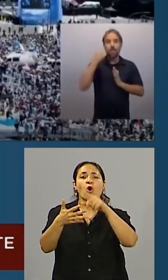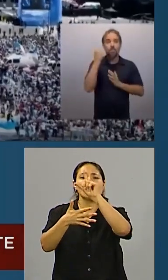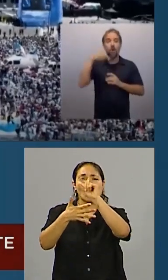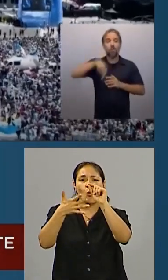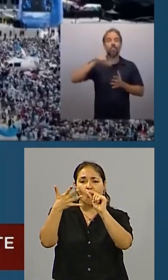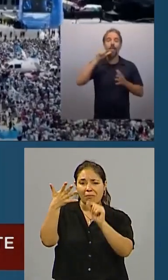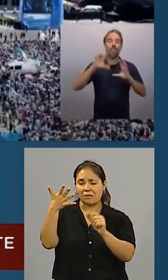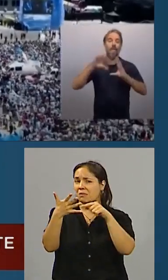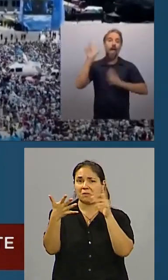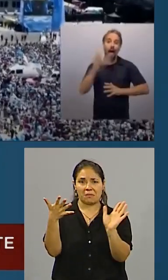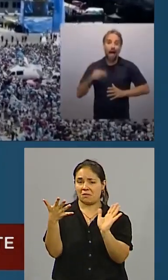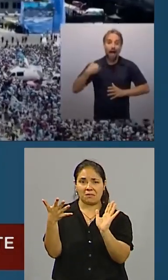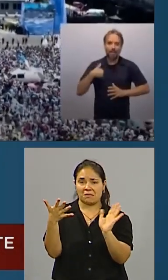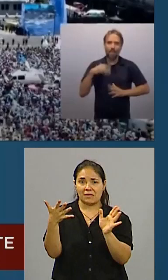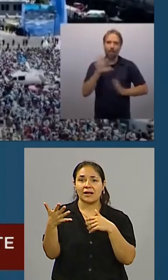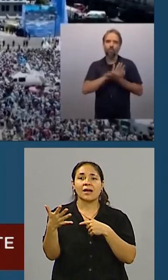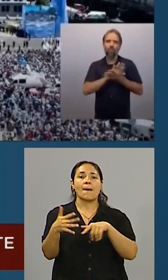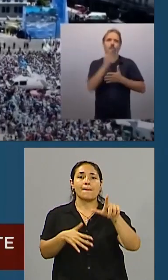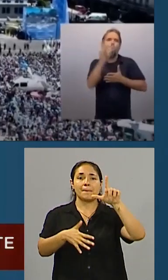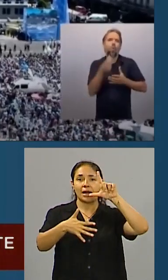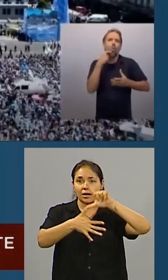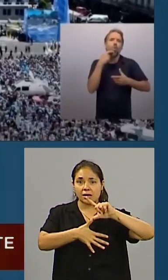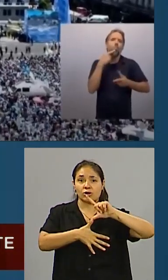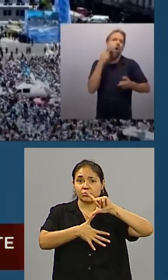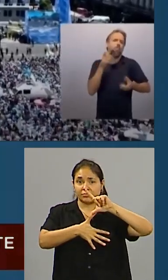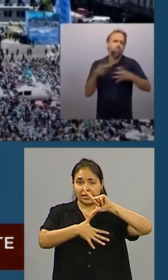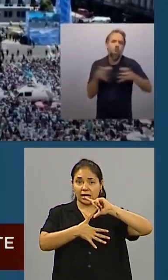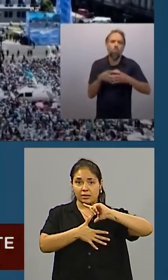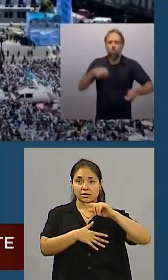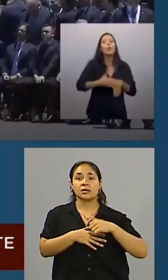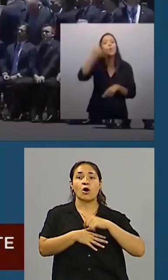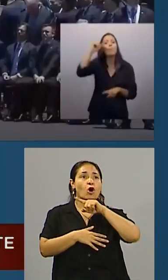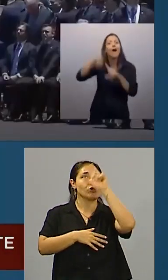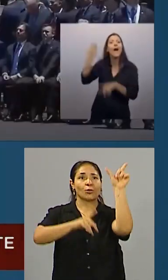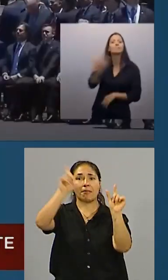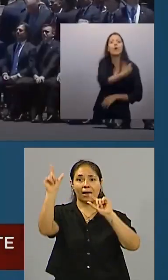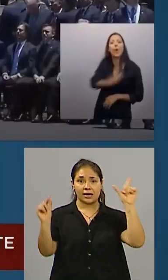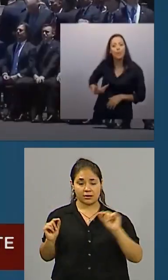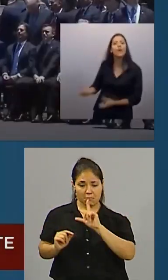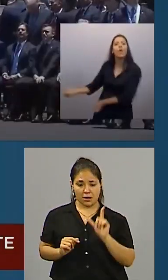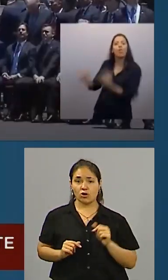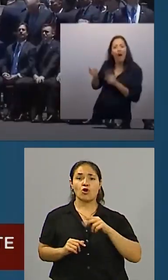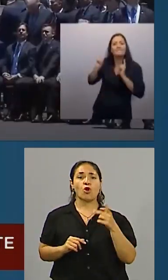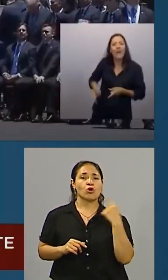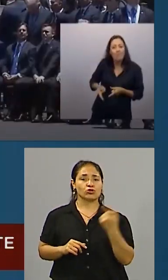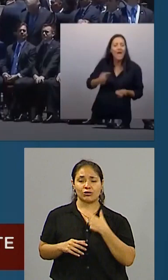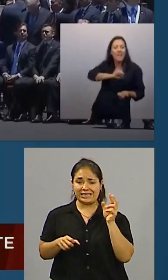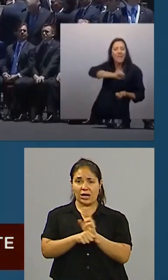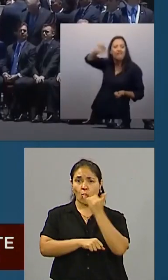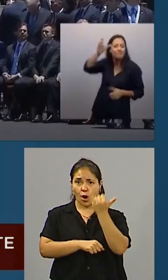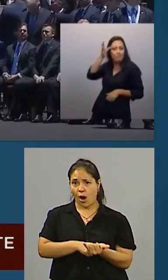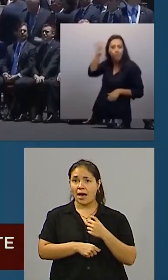países más seguros de América Latina, mejor que todos nuestros vecinos, tenemos mejores índices que Estados